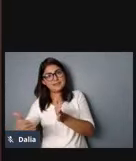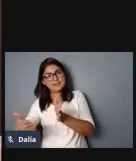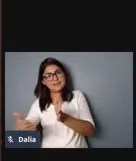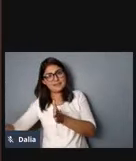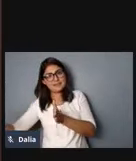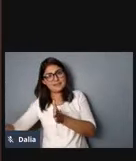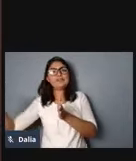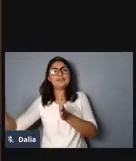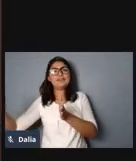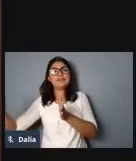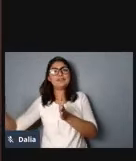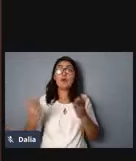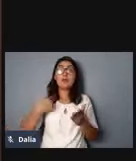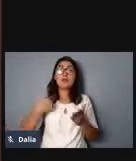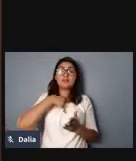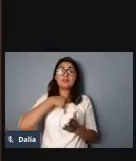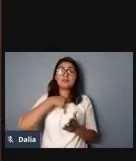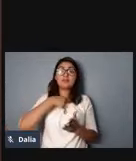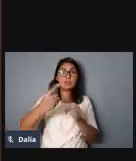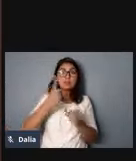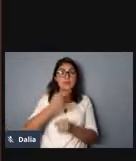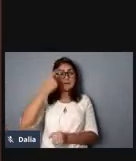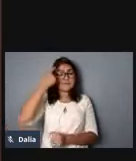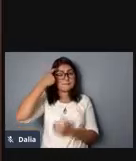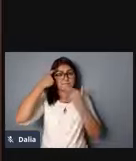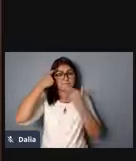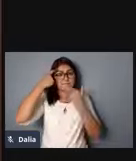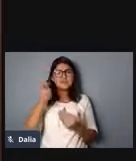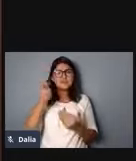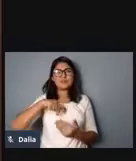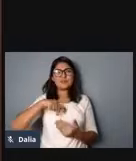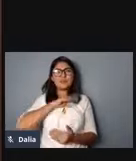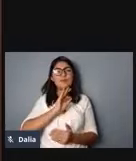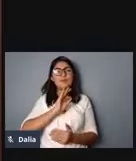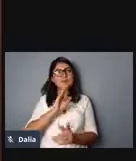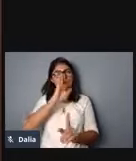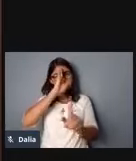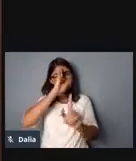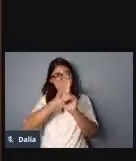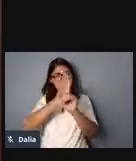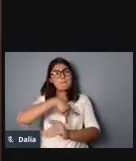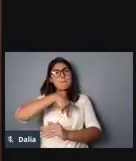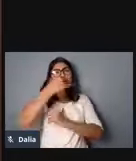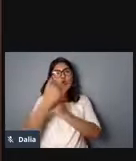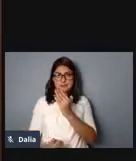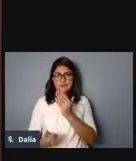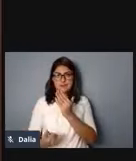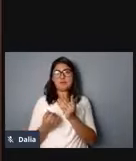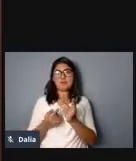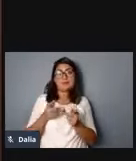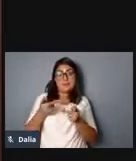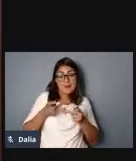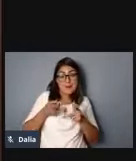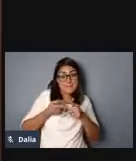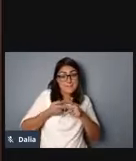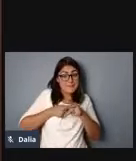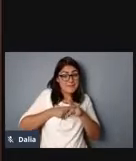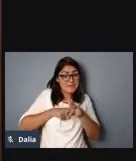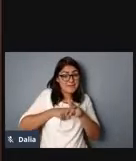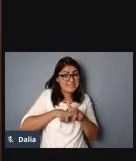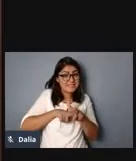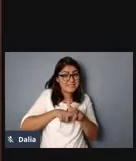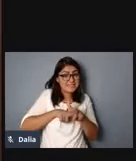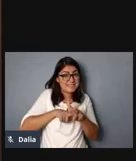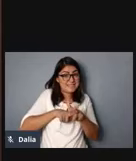de hacer un plan o un proyecto de cero, ¿no? Esta pandemia nos